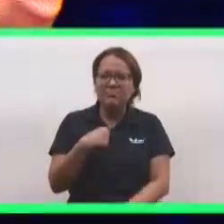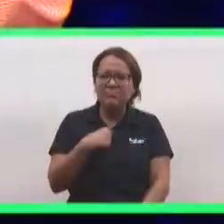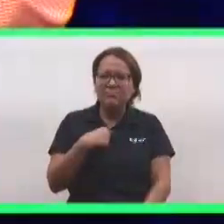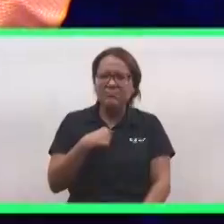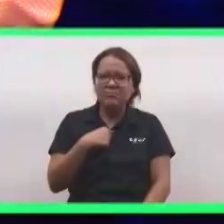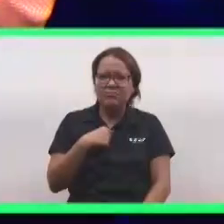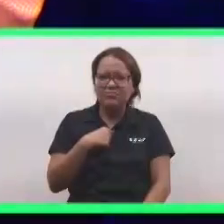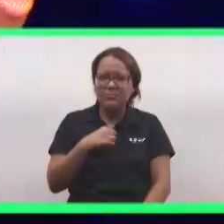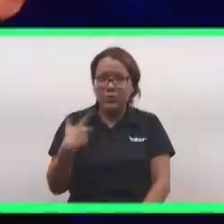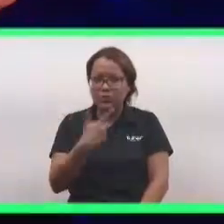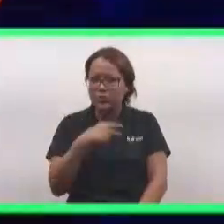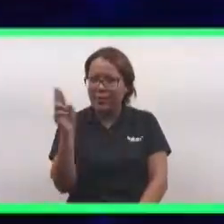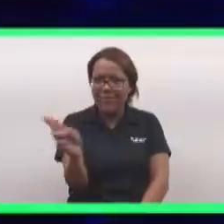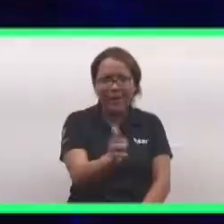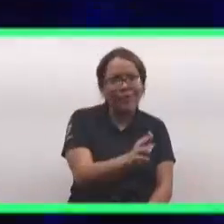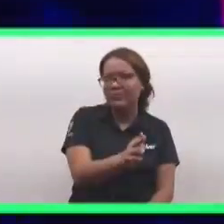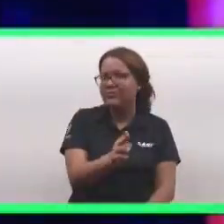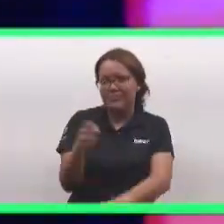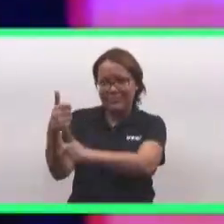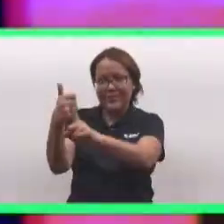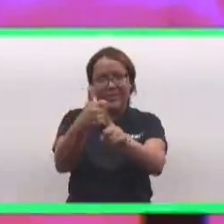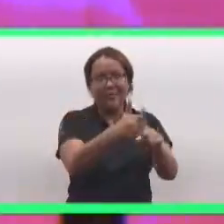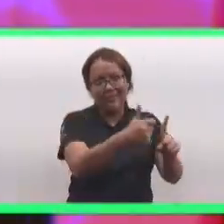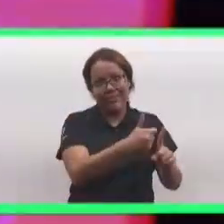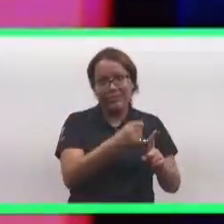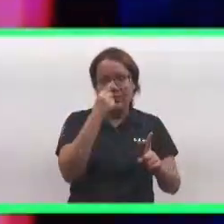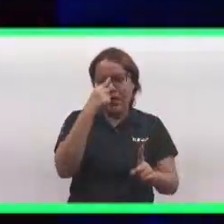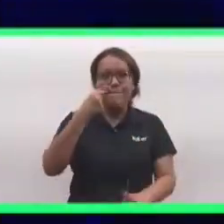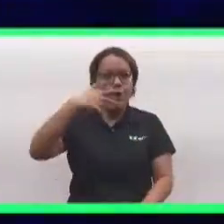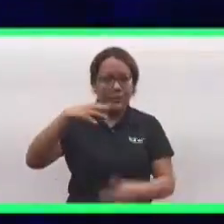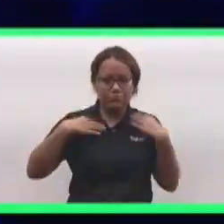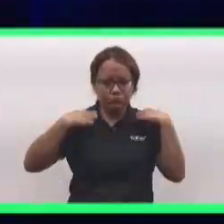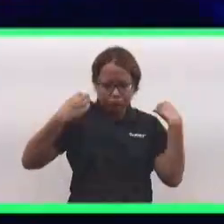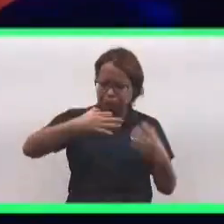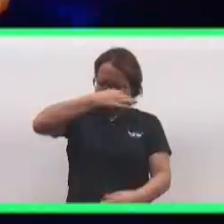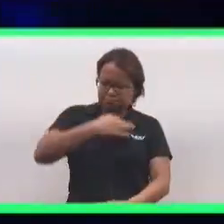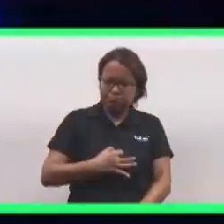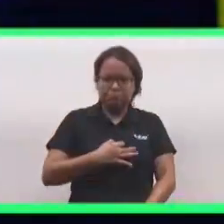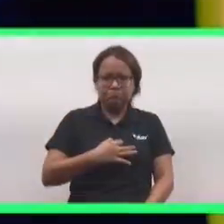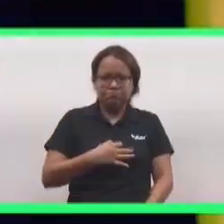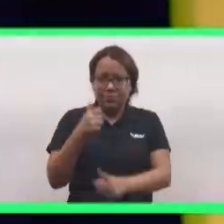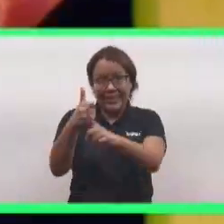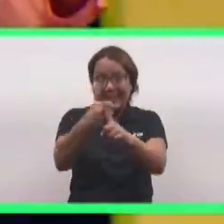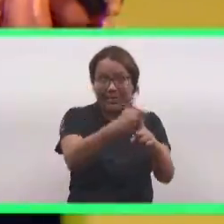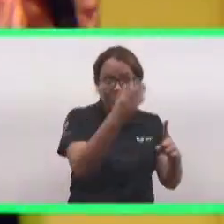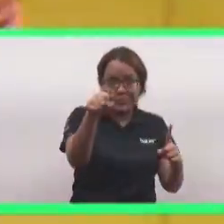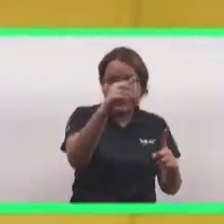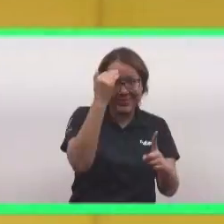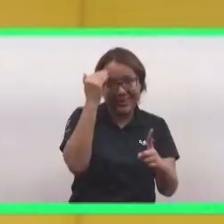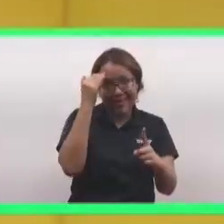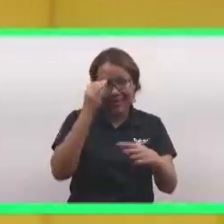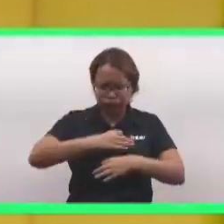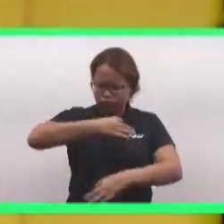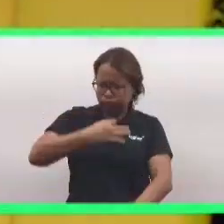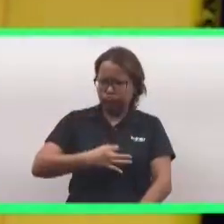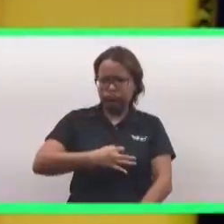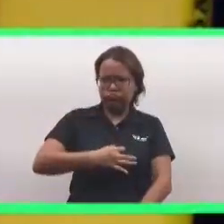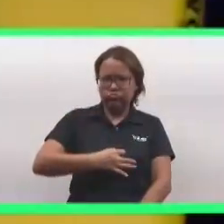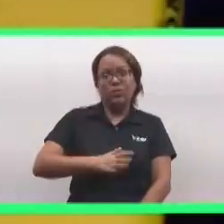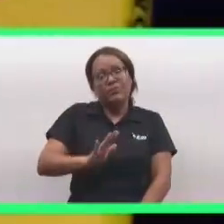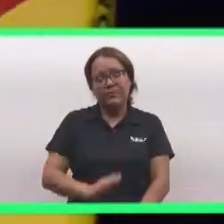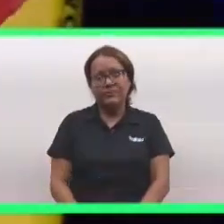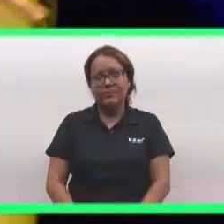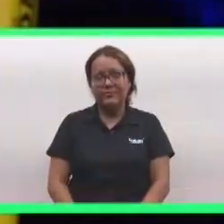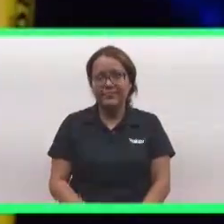todos. El propósito es como un traje sastre, es de estilo individual, es de corte individual. Dios